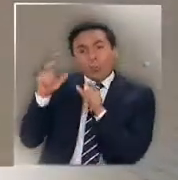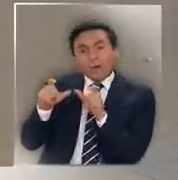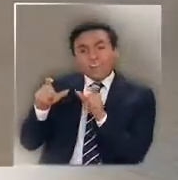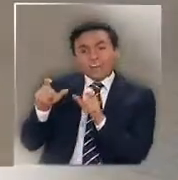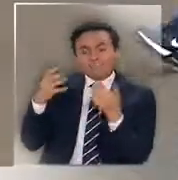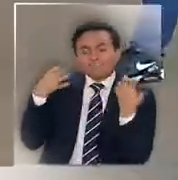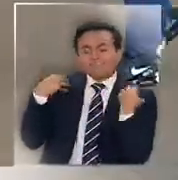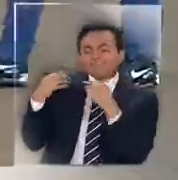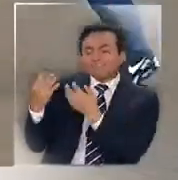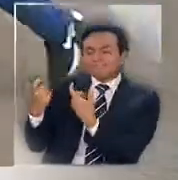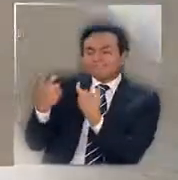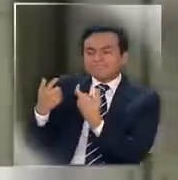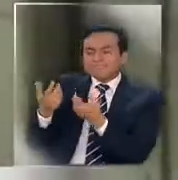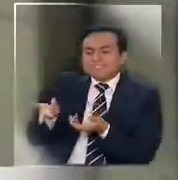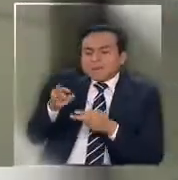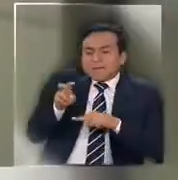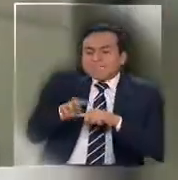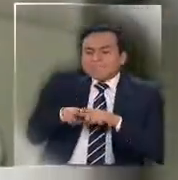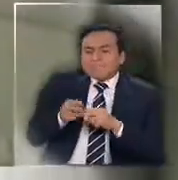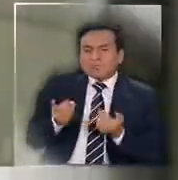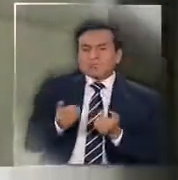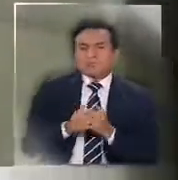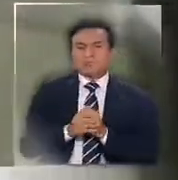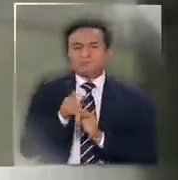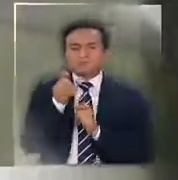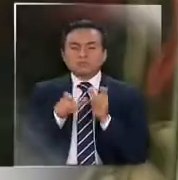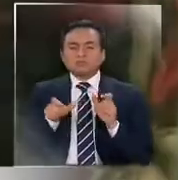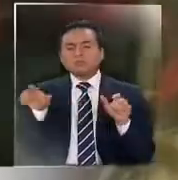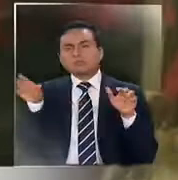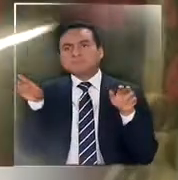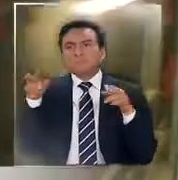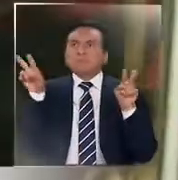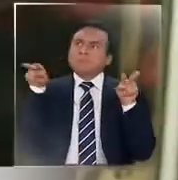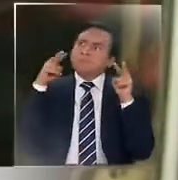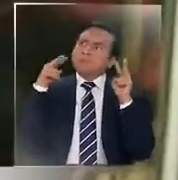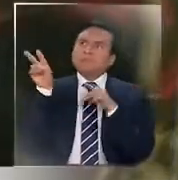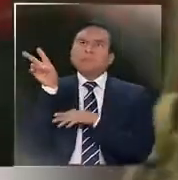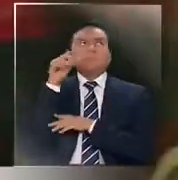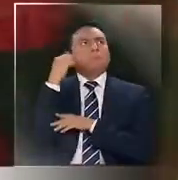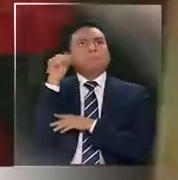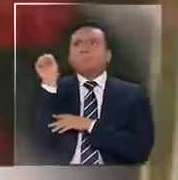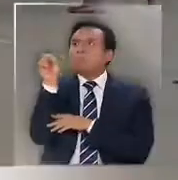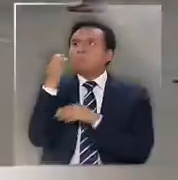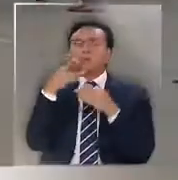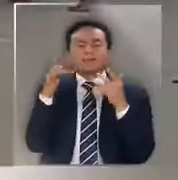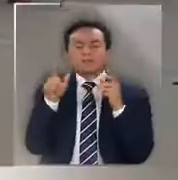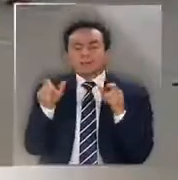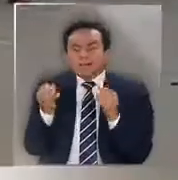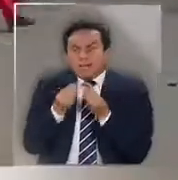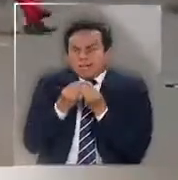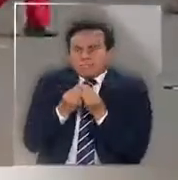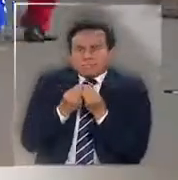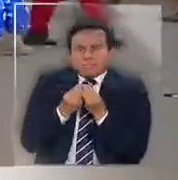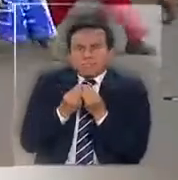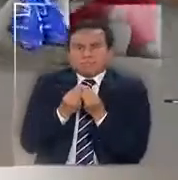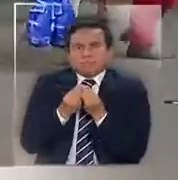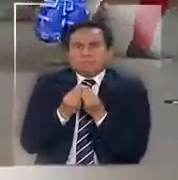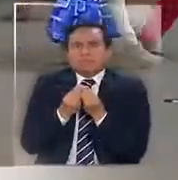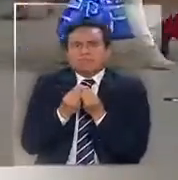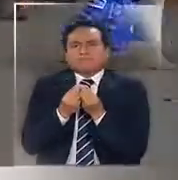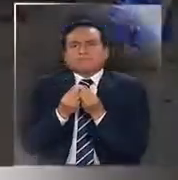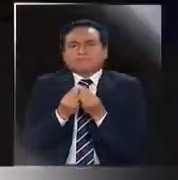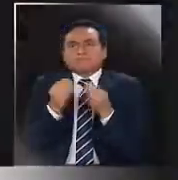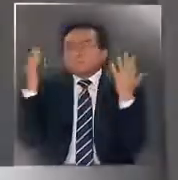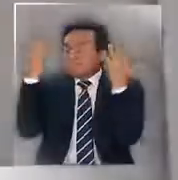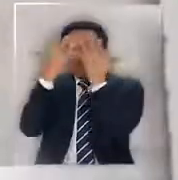el metro que me dé asiento. La gente es como distraída también en el metro. Como va tan apretada que no